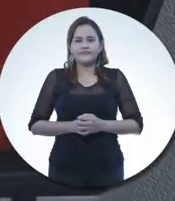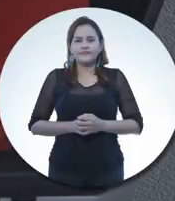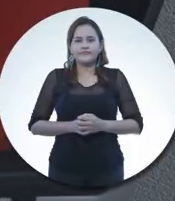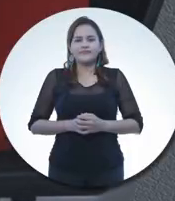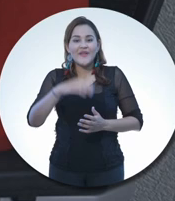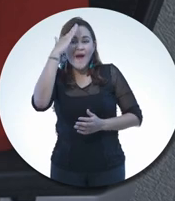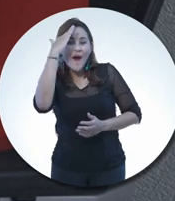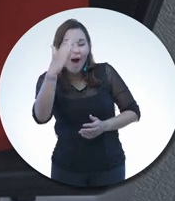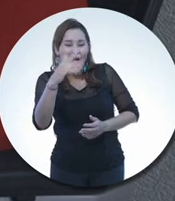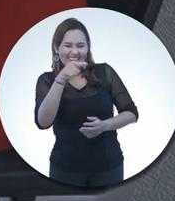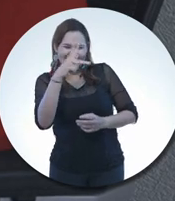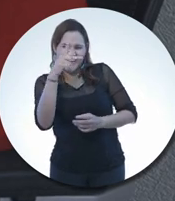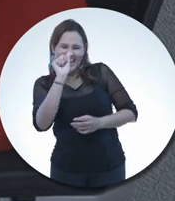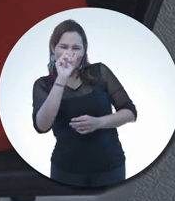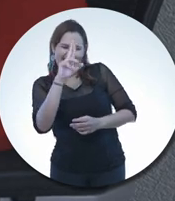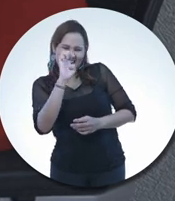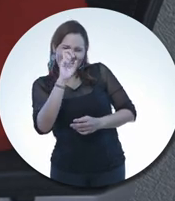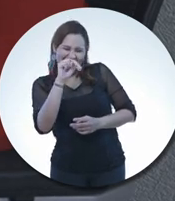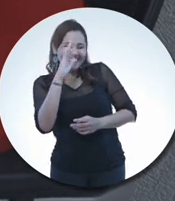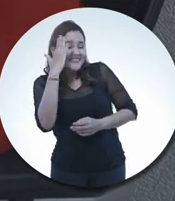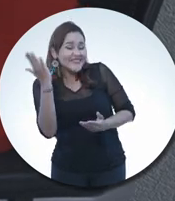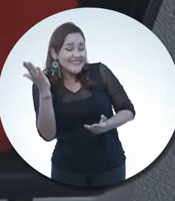hola mi querida karen